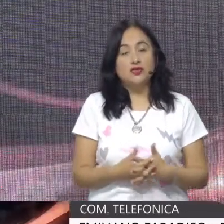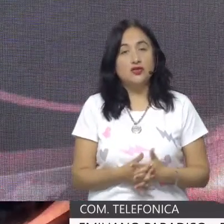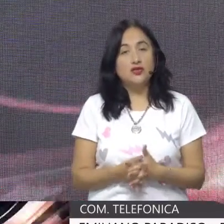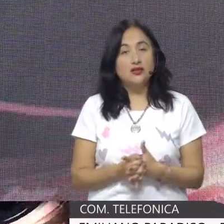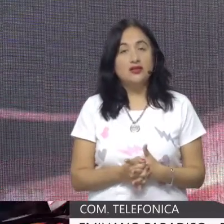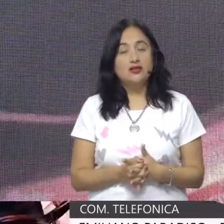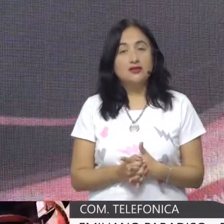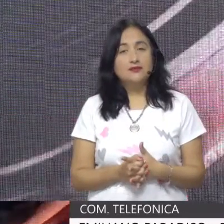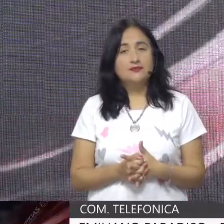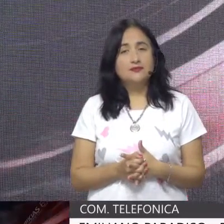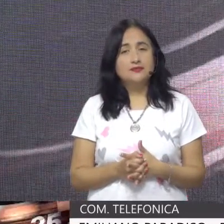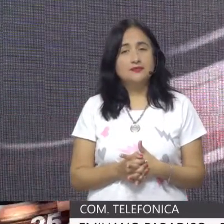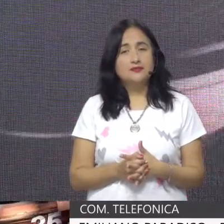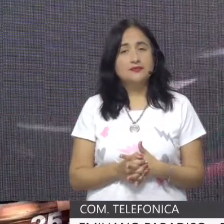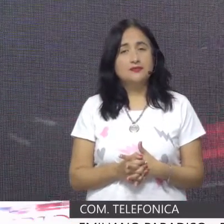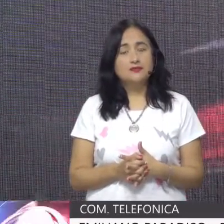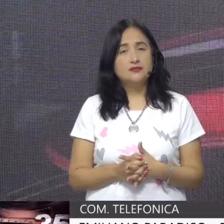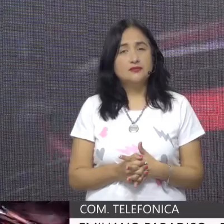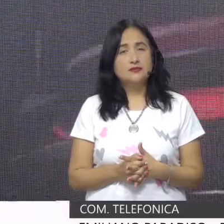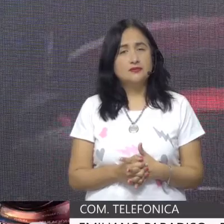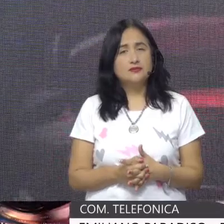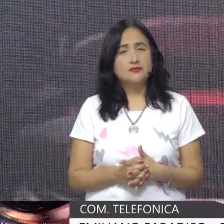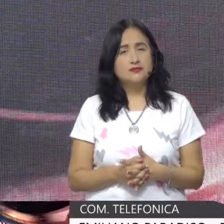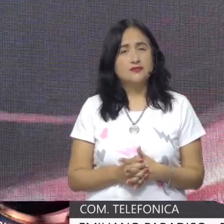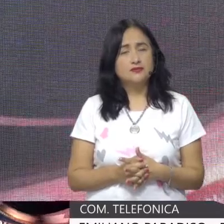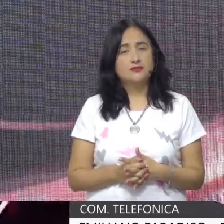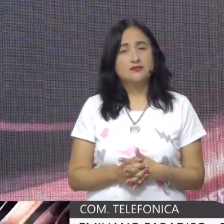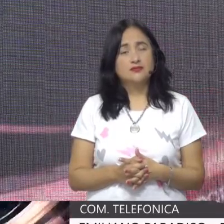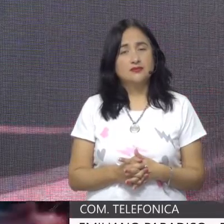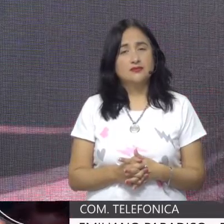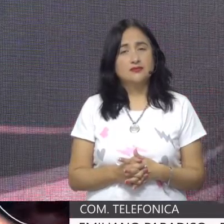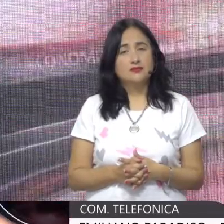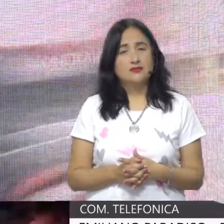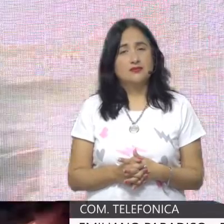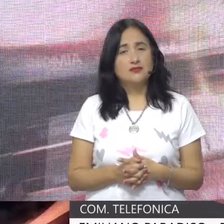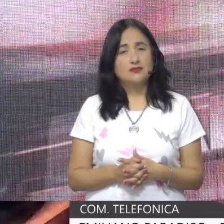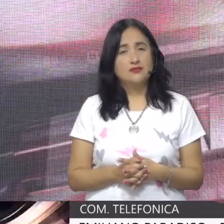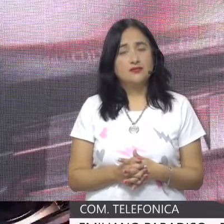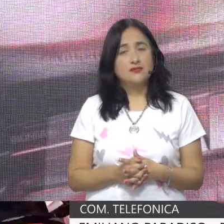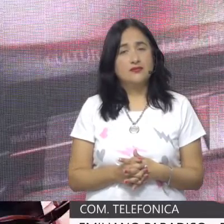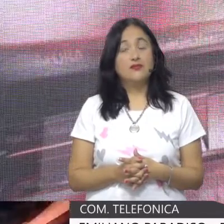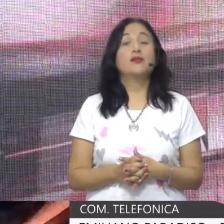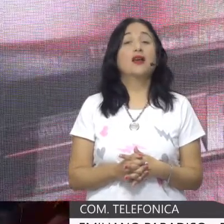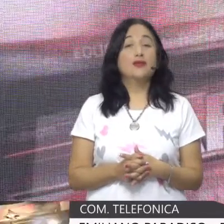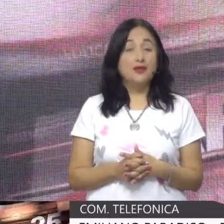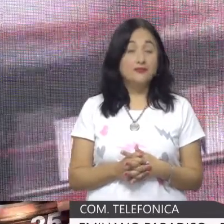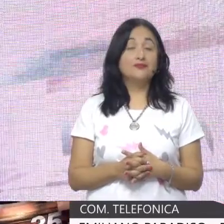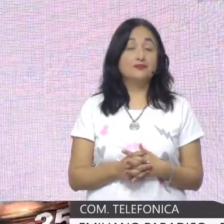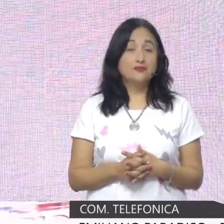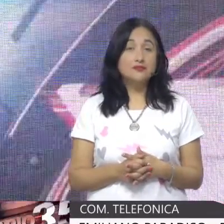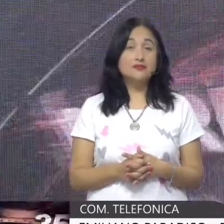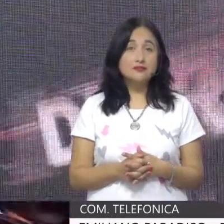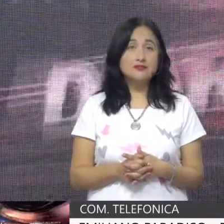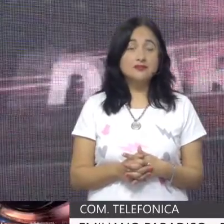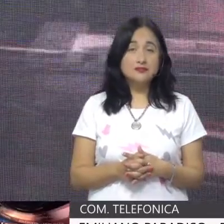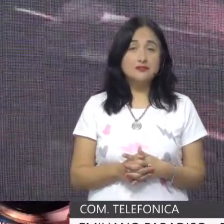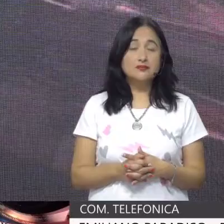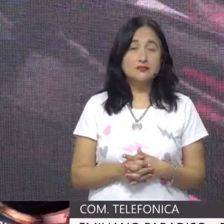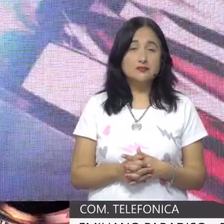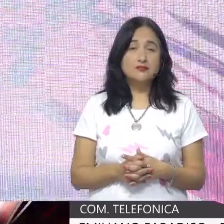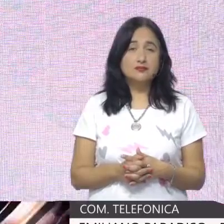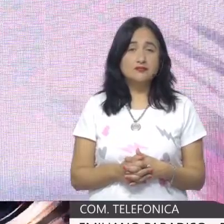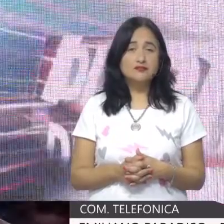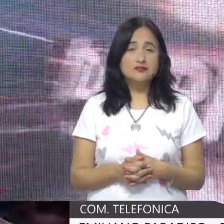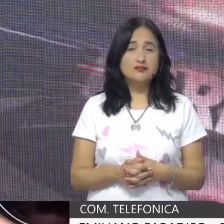los chicos? No, simplemente nosotros después vamos a tener la base de datos del ministerio. Ah, Los bien. chicos que están